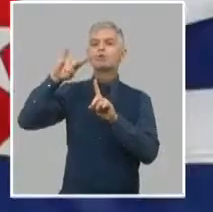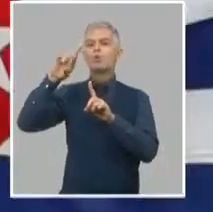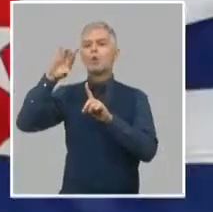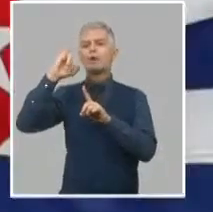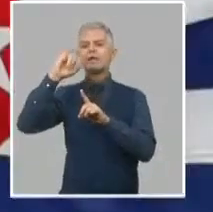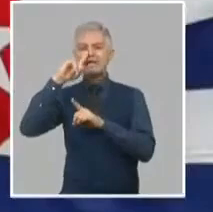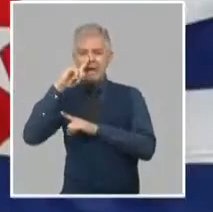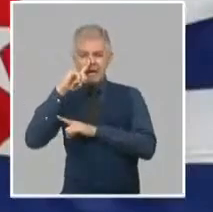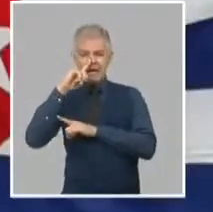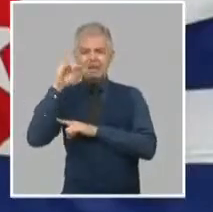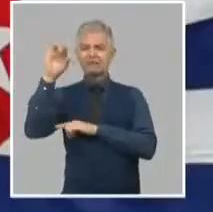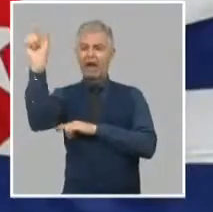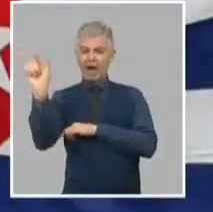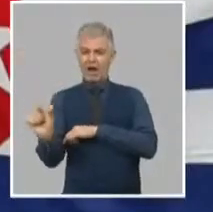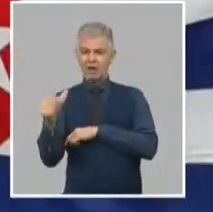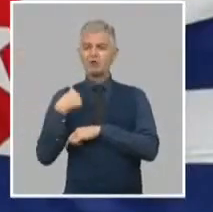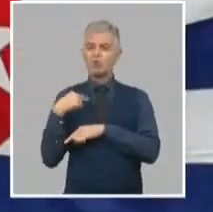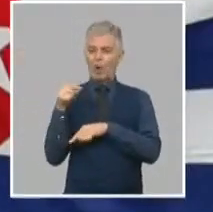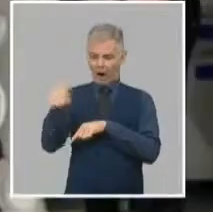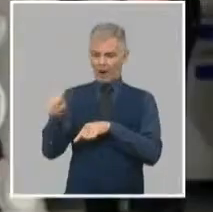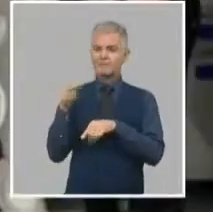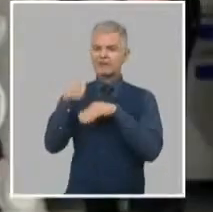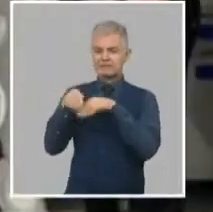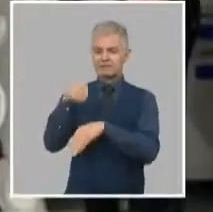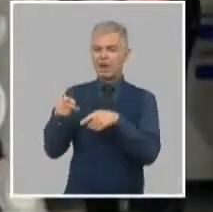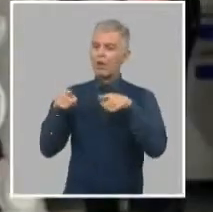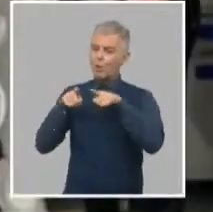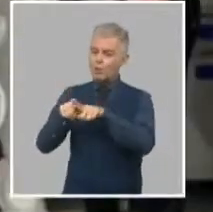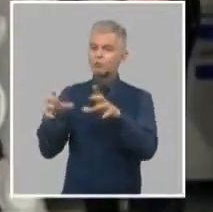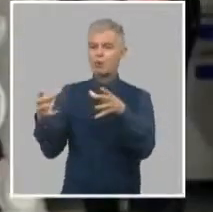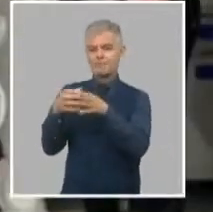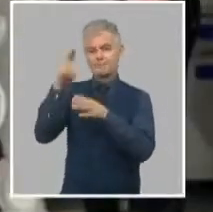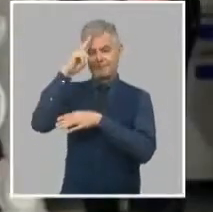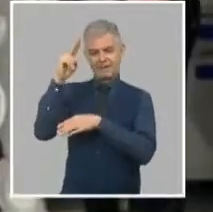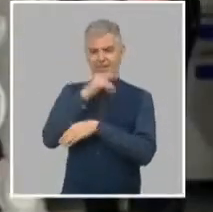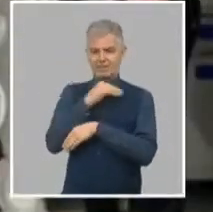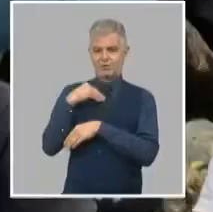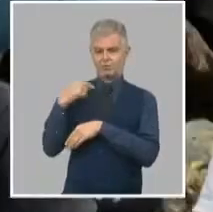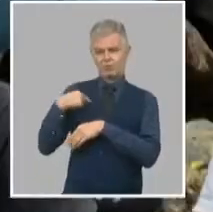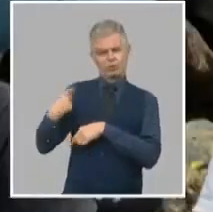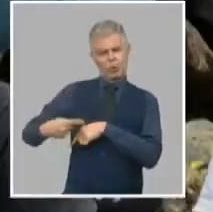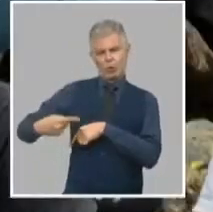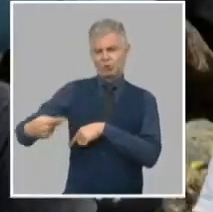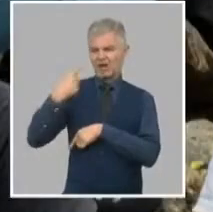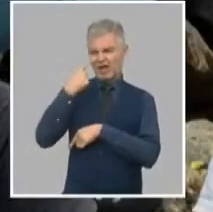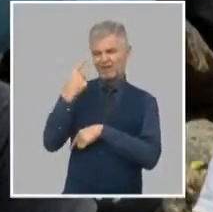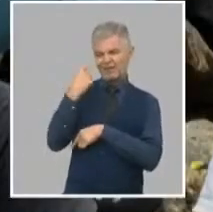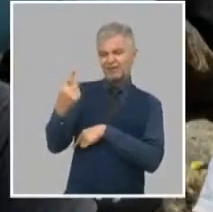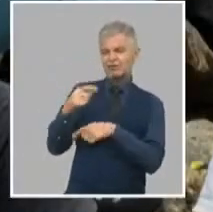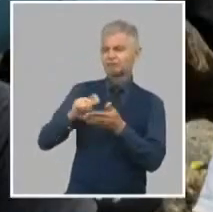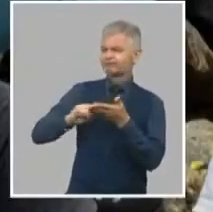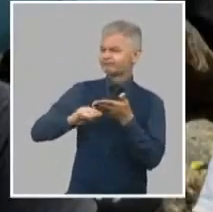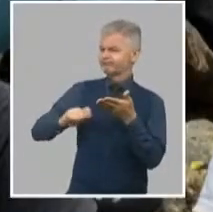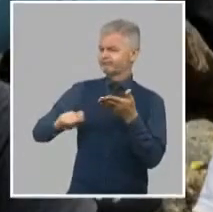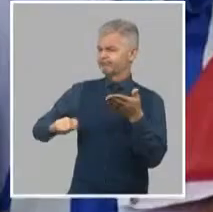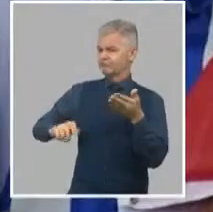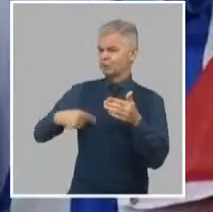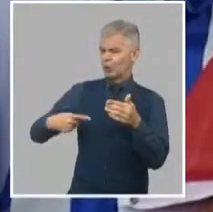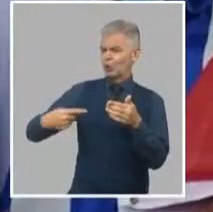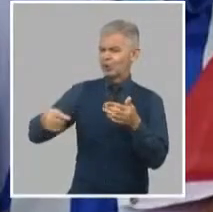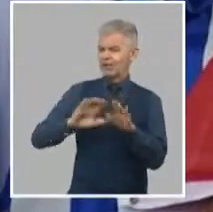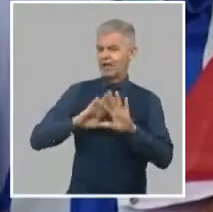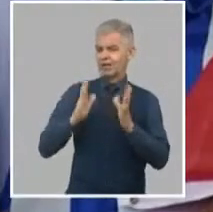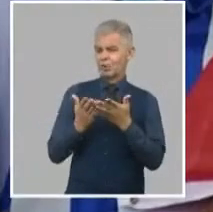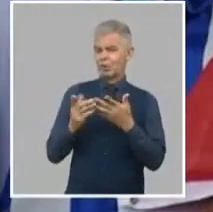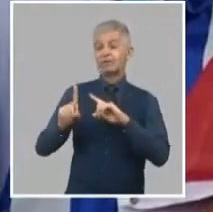miembro de la brigada realmente, participar día a día en su labor y ir registrándolo en crónicas que después conformarán